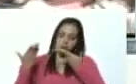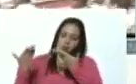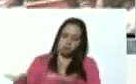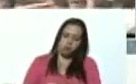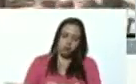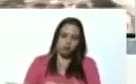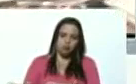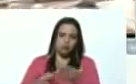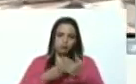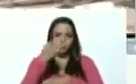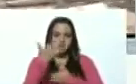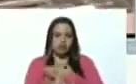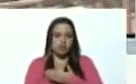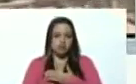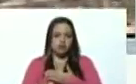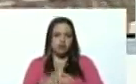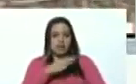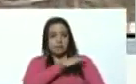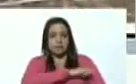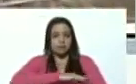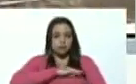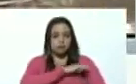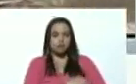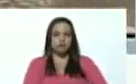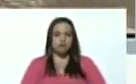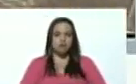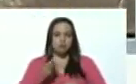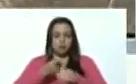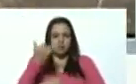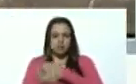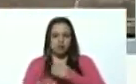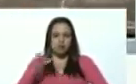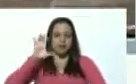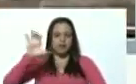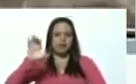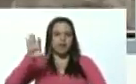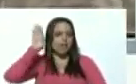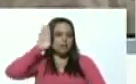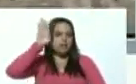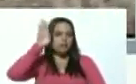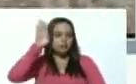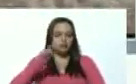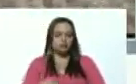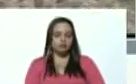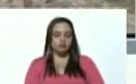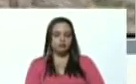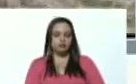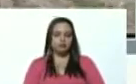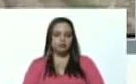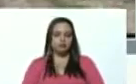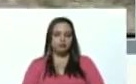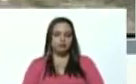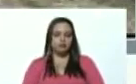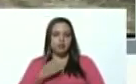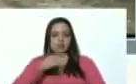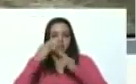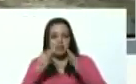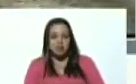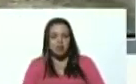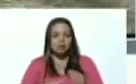un proyecto de nación, un proyecto de país hacia el futuro, un verdadero proyecto de